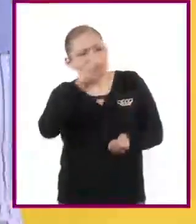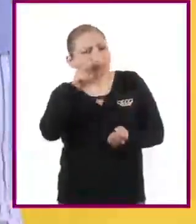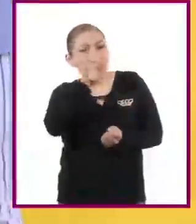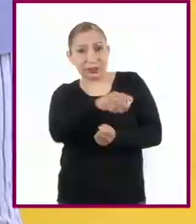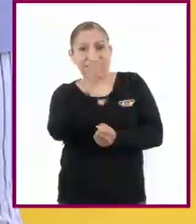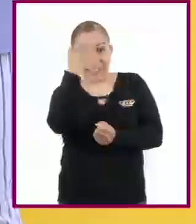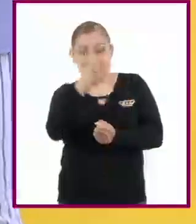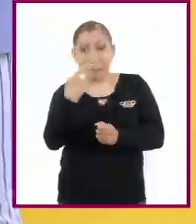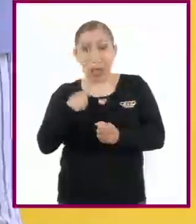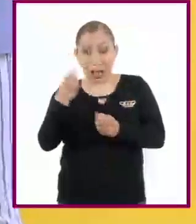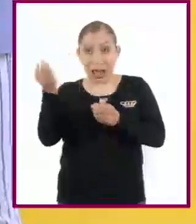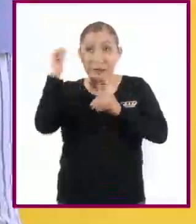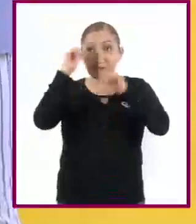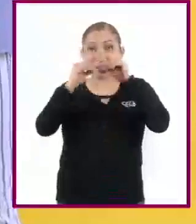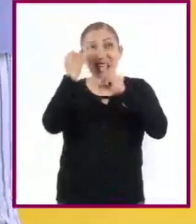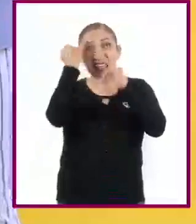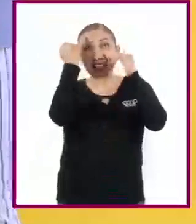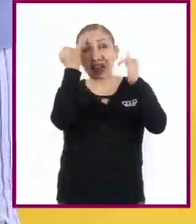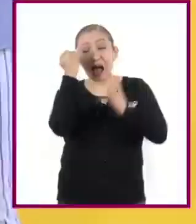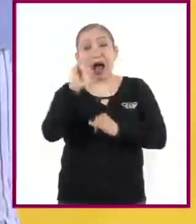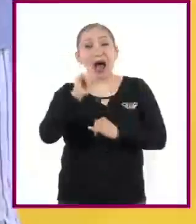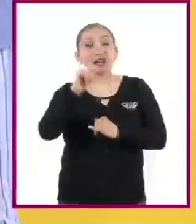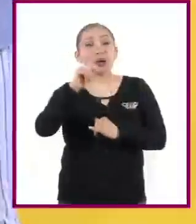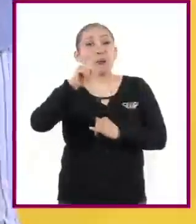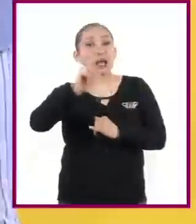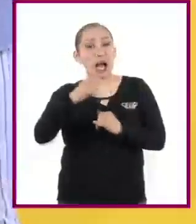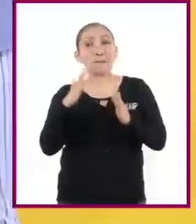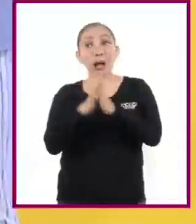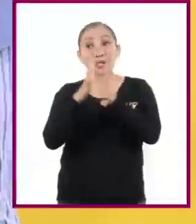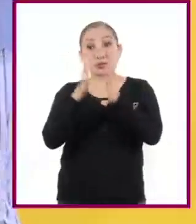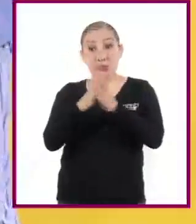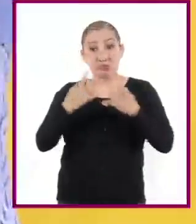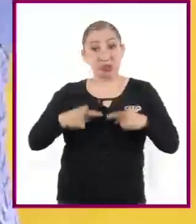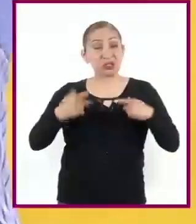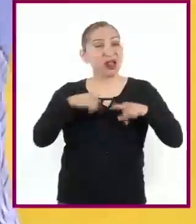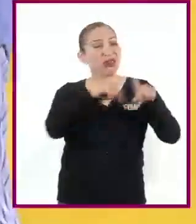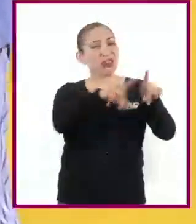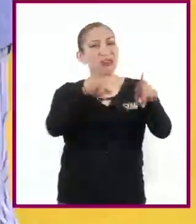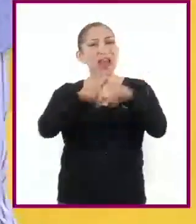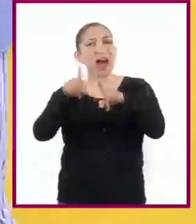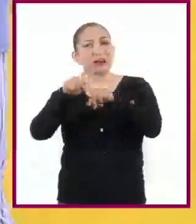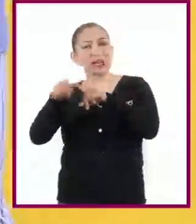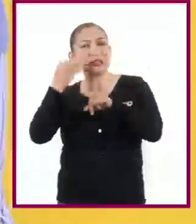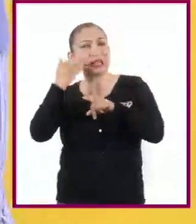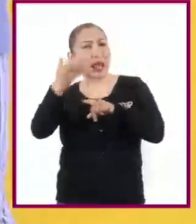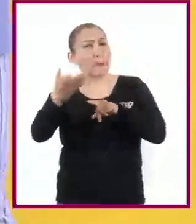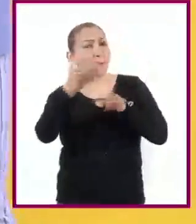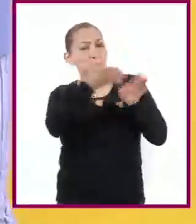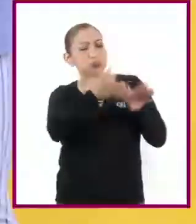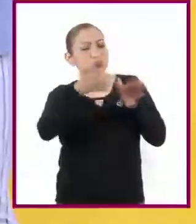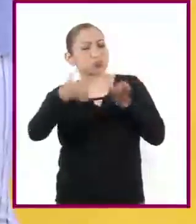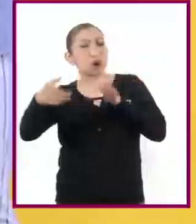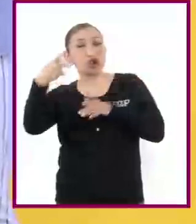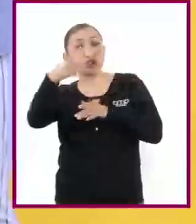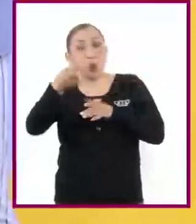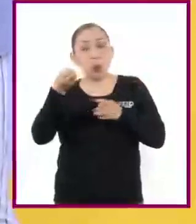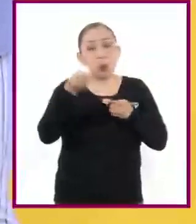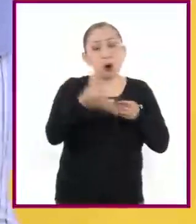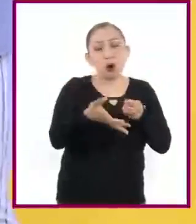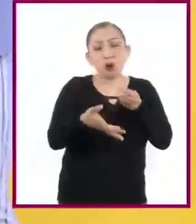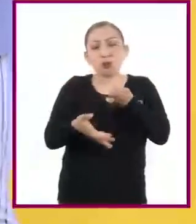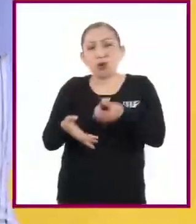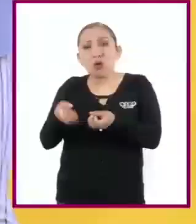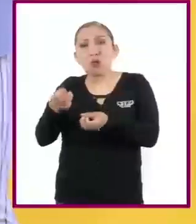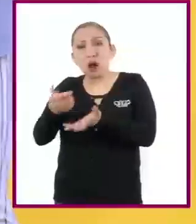en la elaboración de la teoría atómica han participado científicos de distintas épocas, cuyas aportaciones